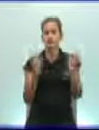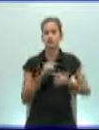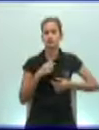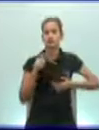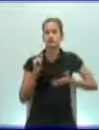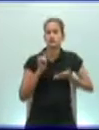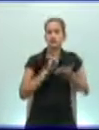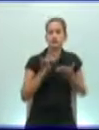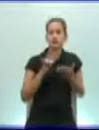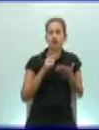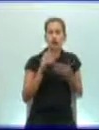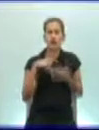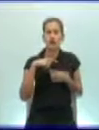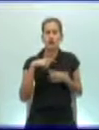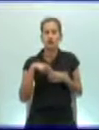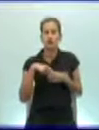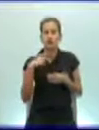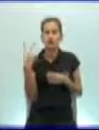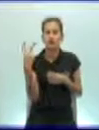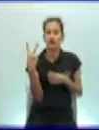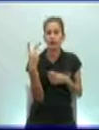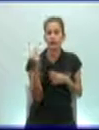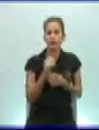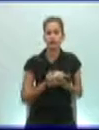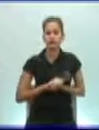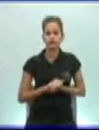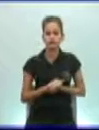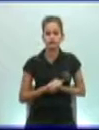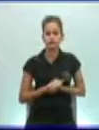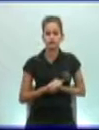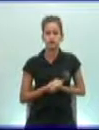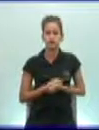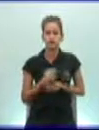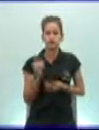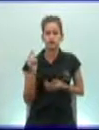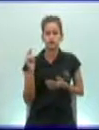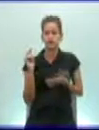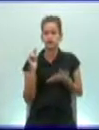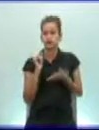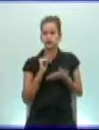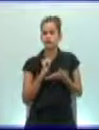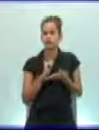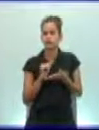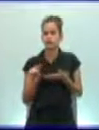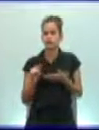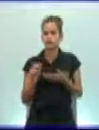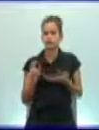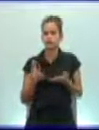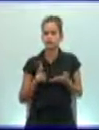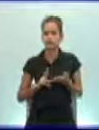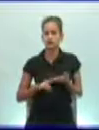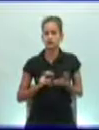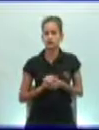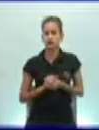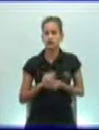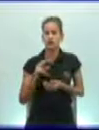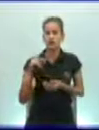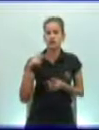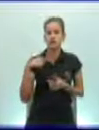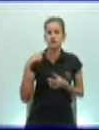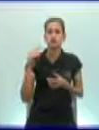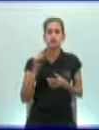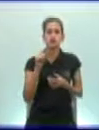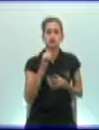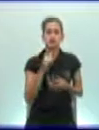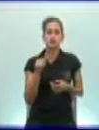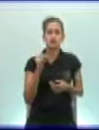núcleo de ambos. Adelante. Vamos a señalar los miembros de estas oraciones y a señalar el núcleo de cada